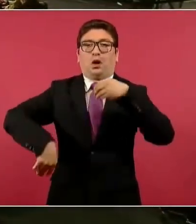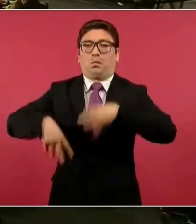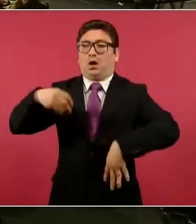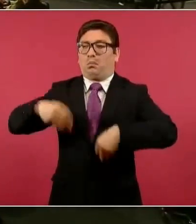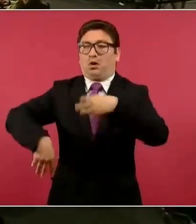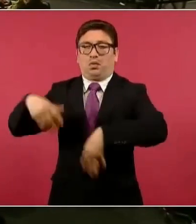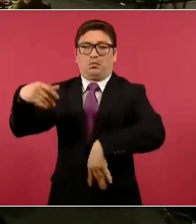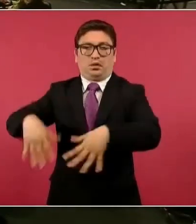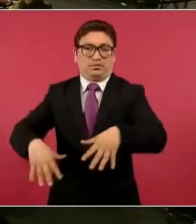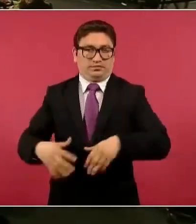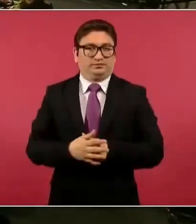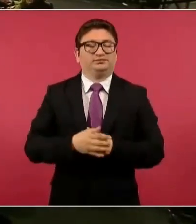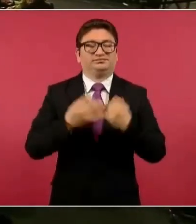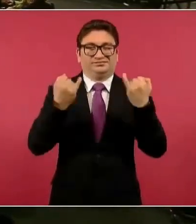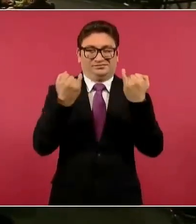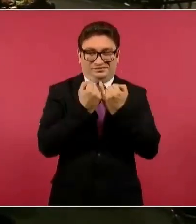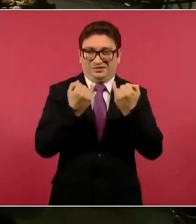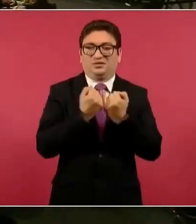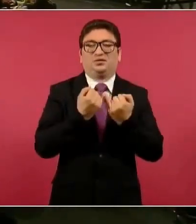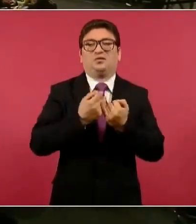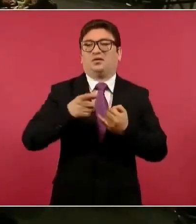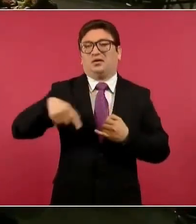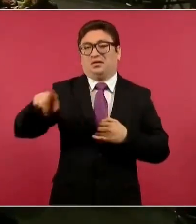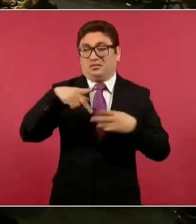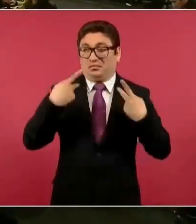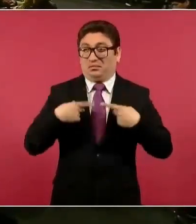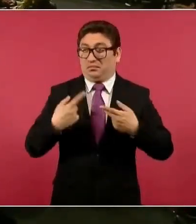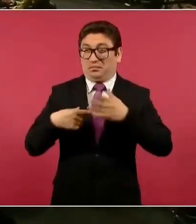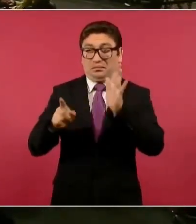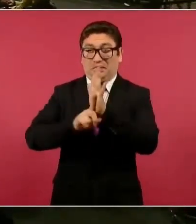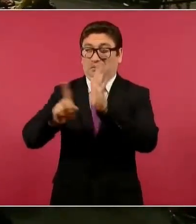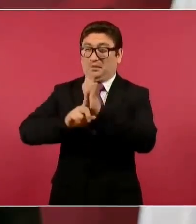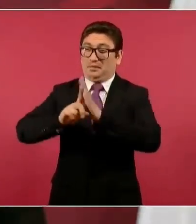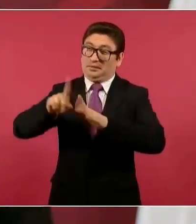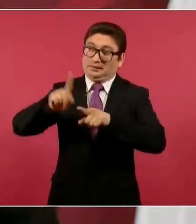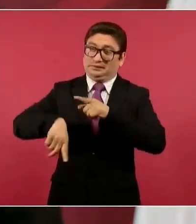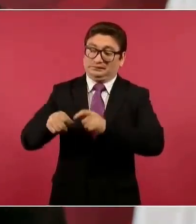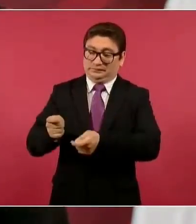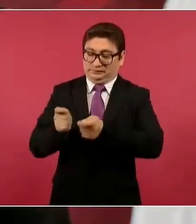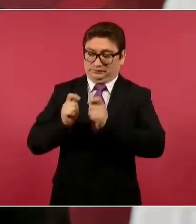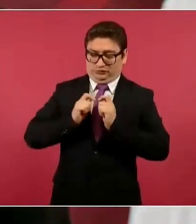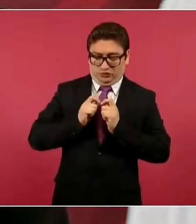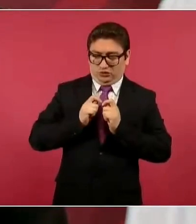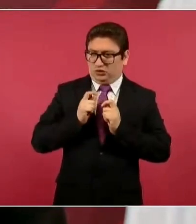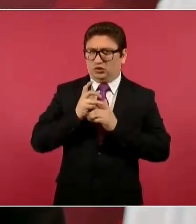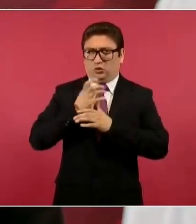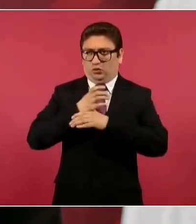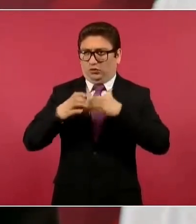Pues dejaron bastante cosas, y fíjese que con lo que nos dejaron